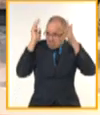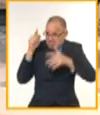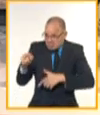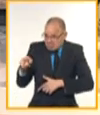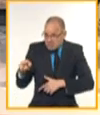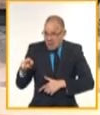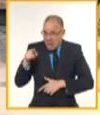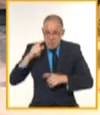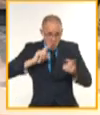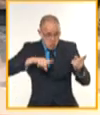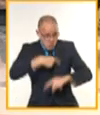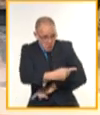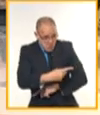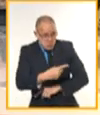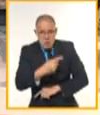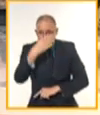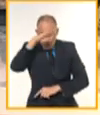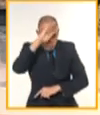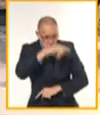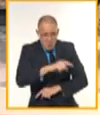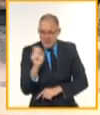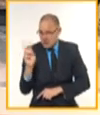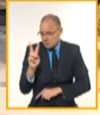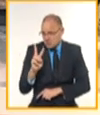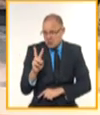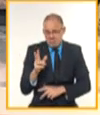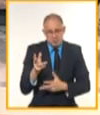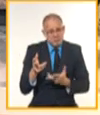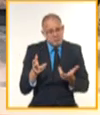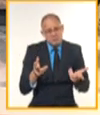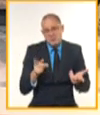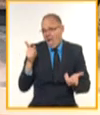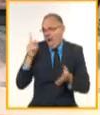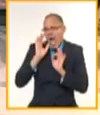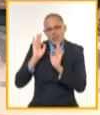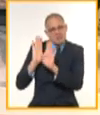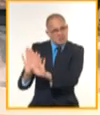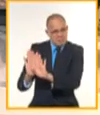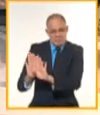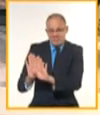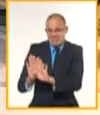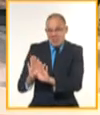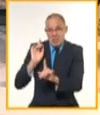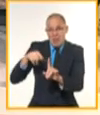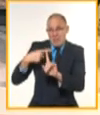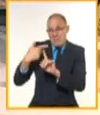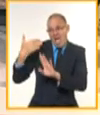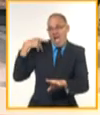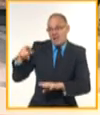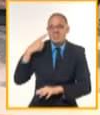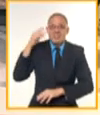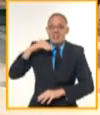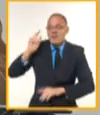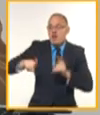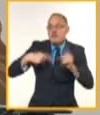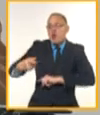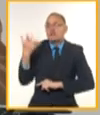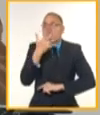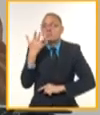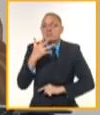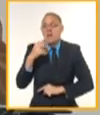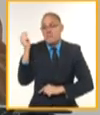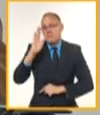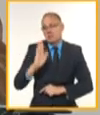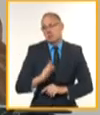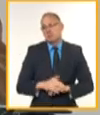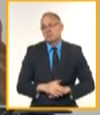Silva, que es el país con el que es más importante socio comercial, y eso no le ha importado. ¿Por qué,